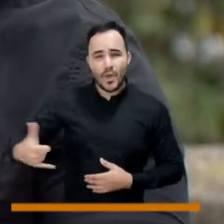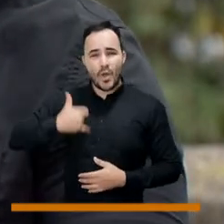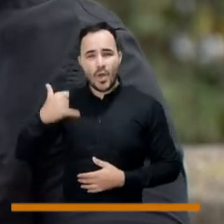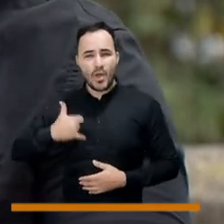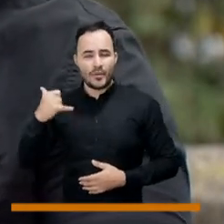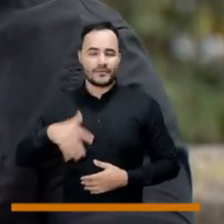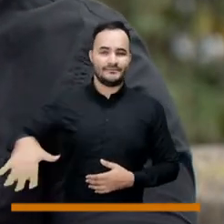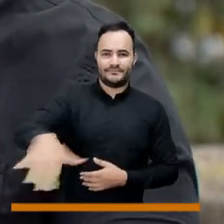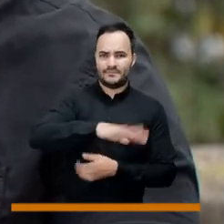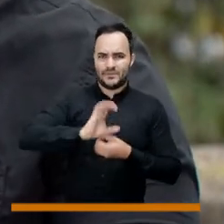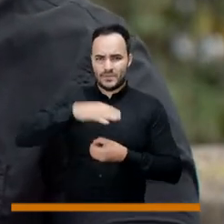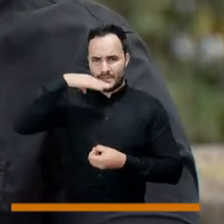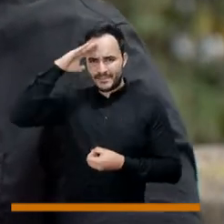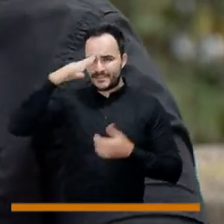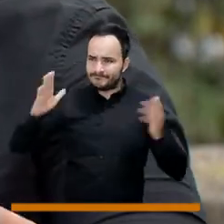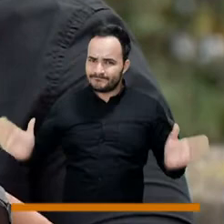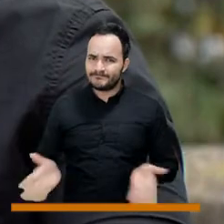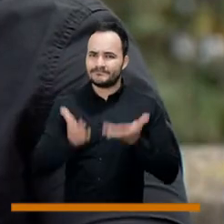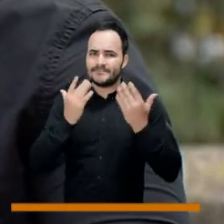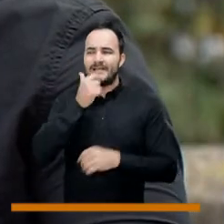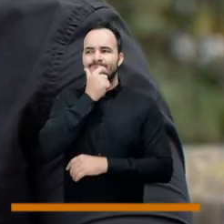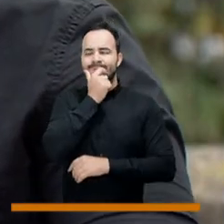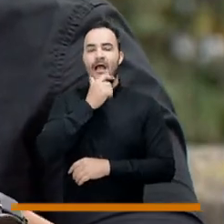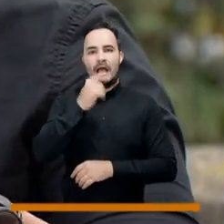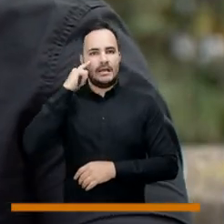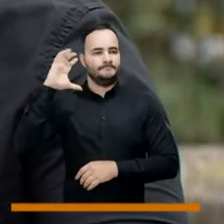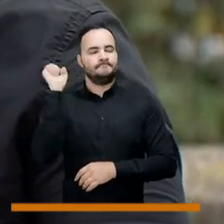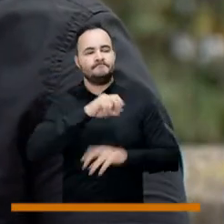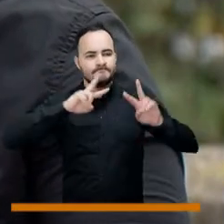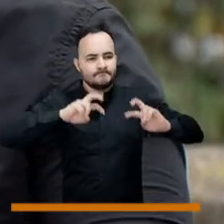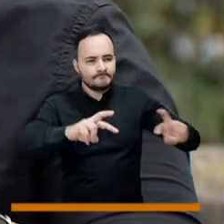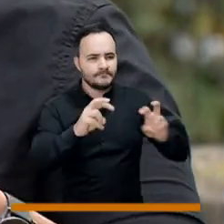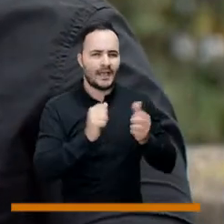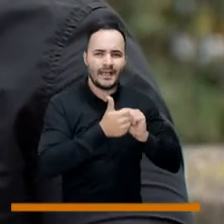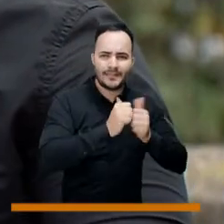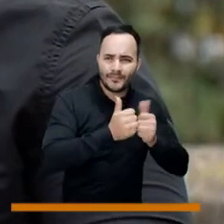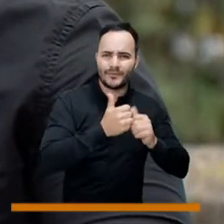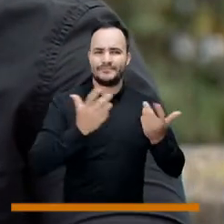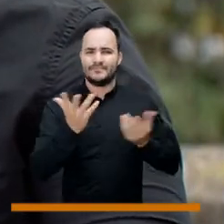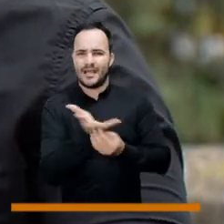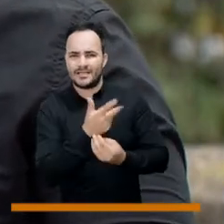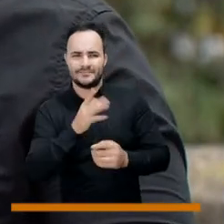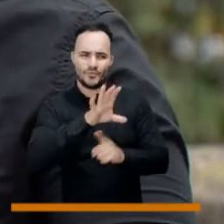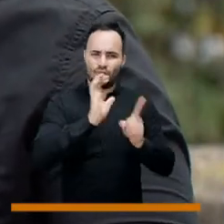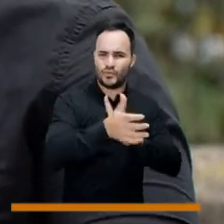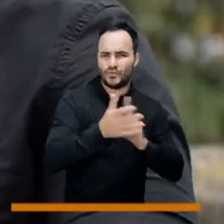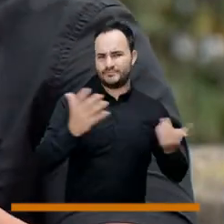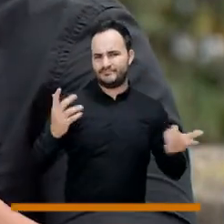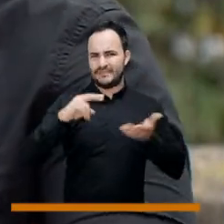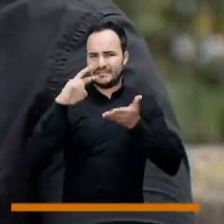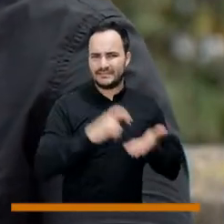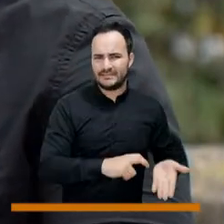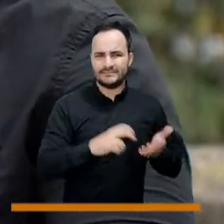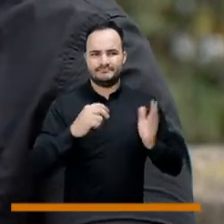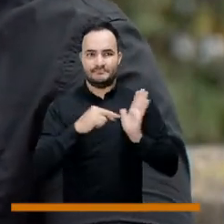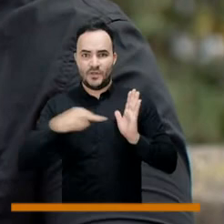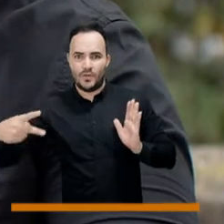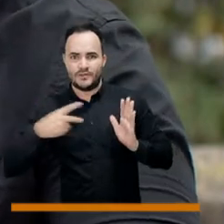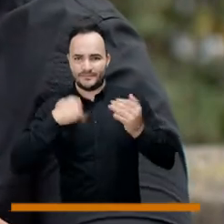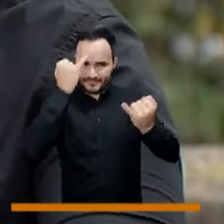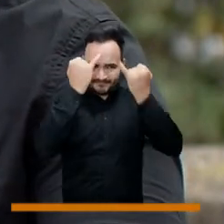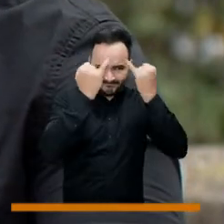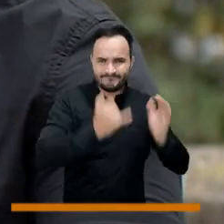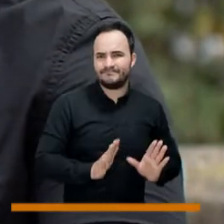entonces encontramos que en el deporte, en el arte, en la cultura, en la ciencia, la tecnología y la innovación, hay un camino que